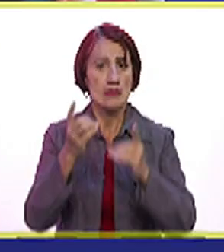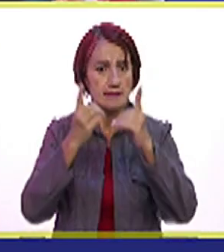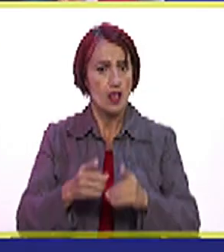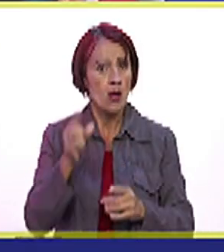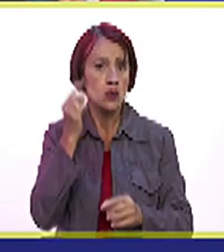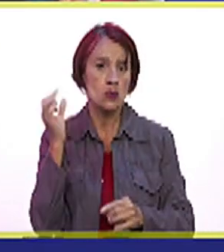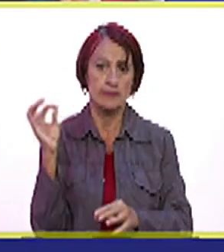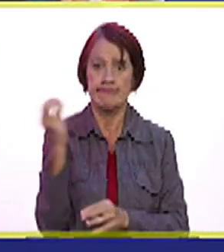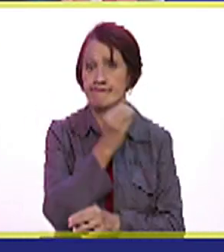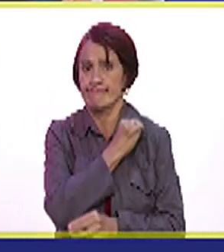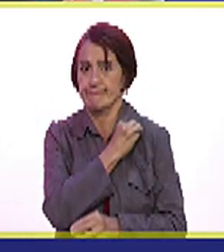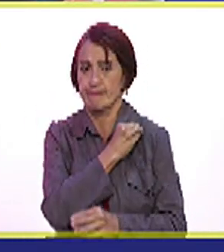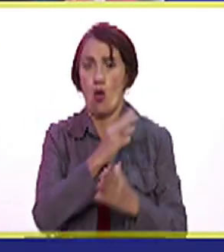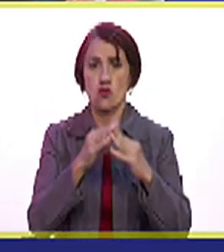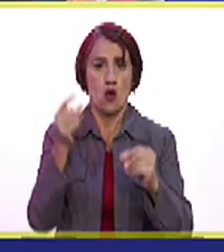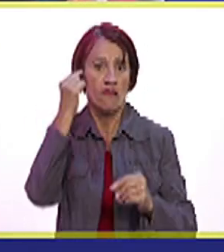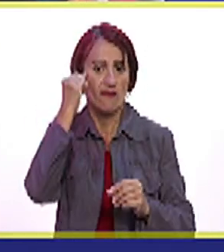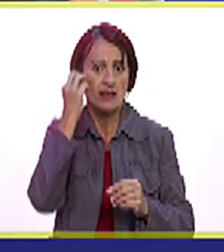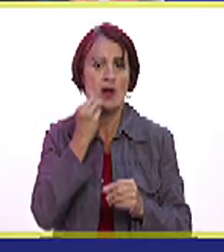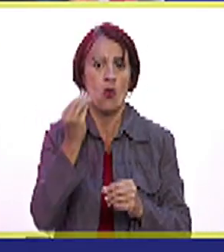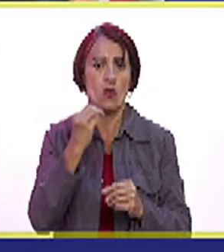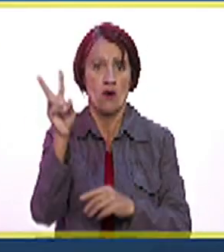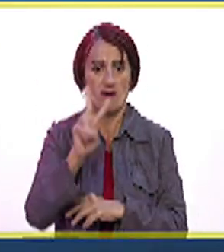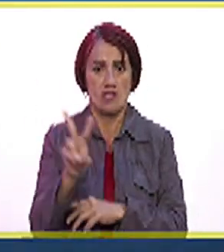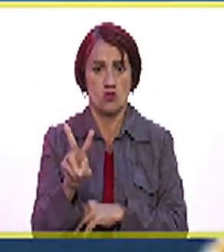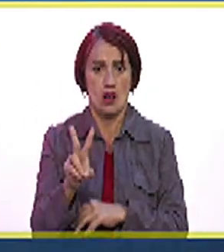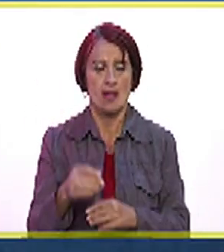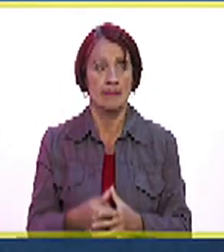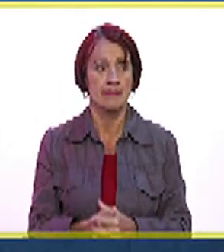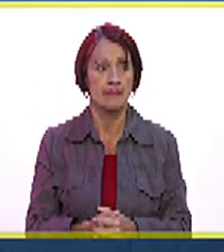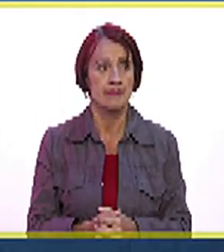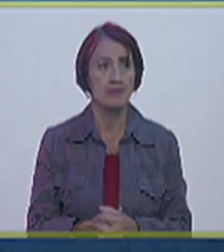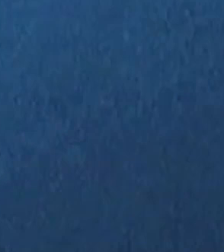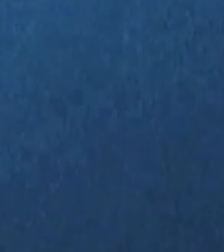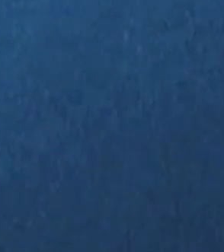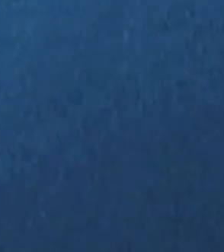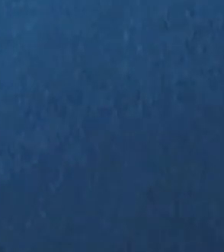esta fecha como Día de la Juventud Venezolana.